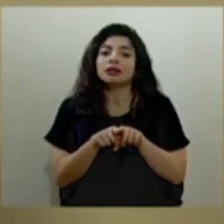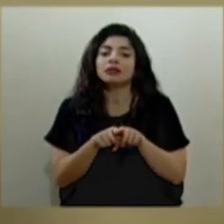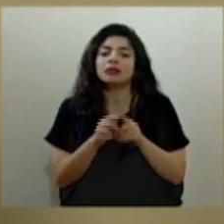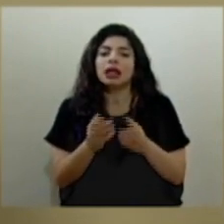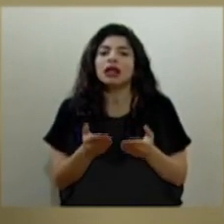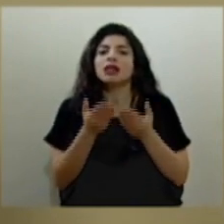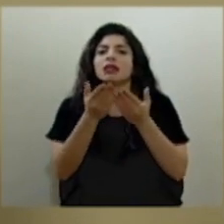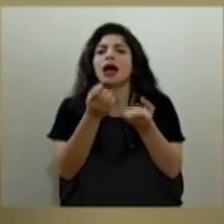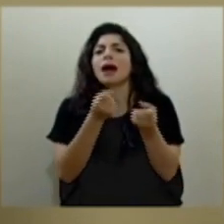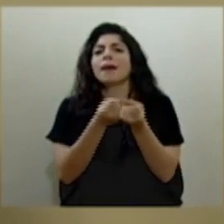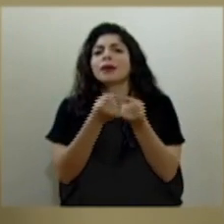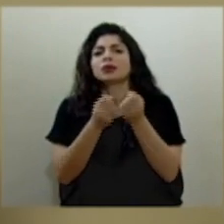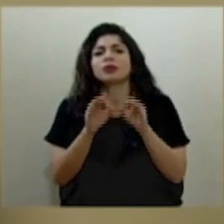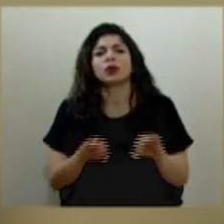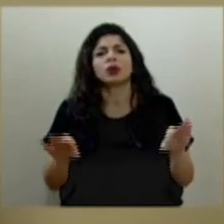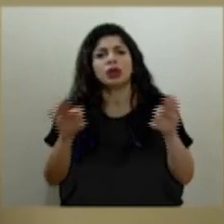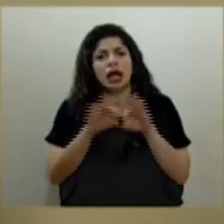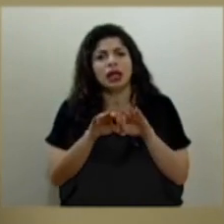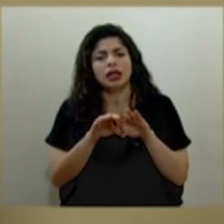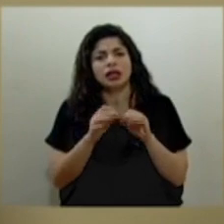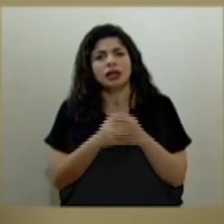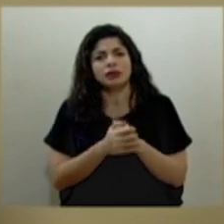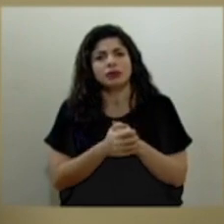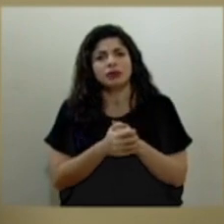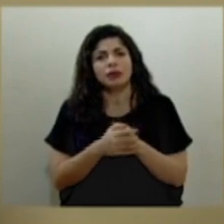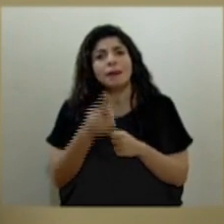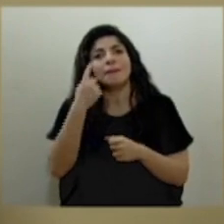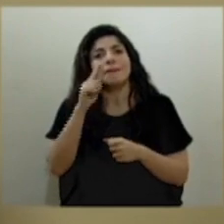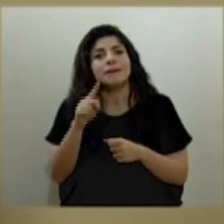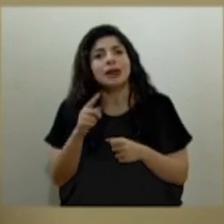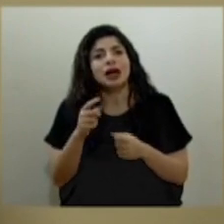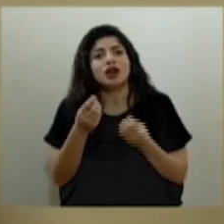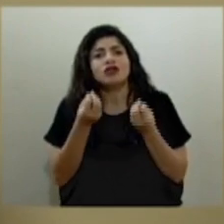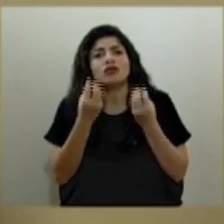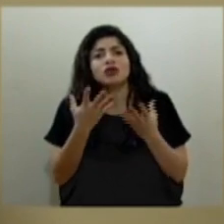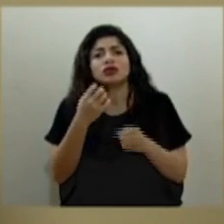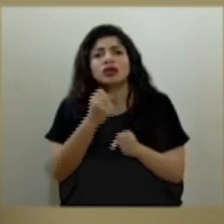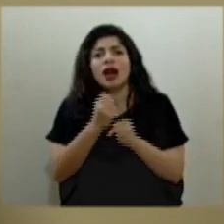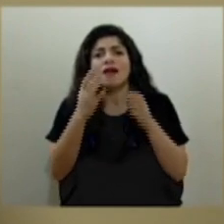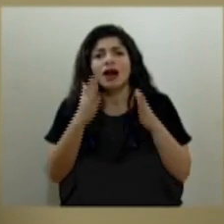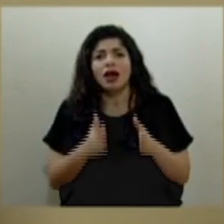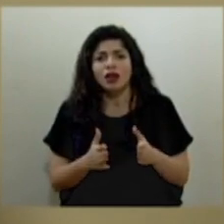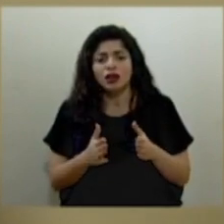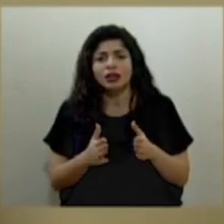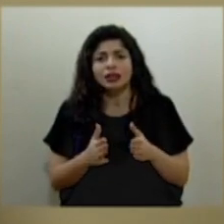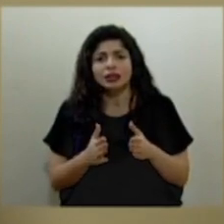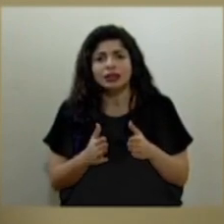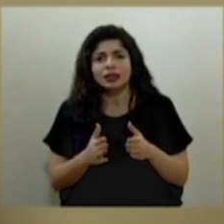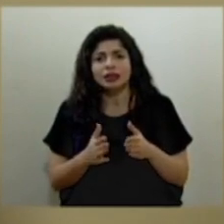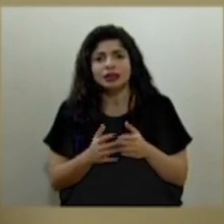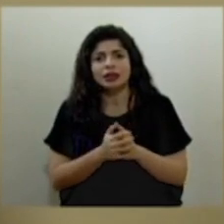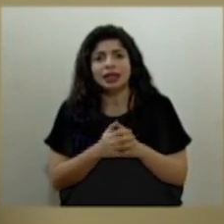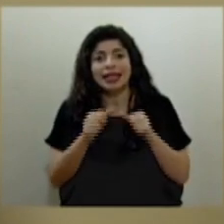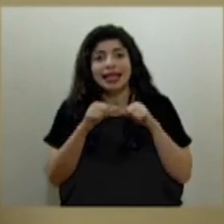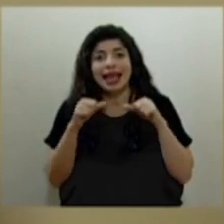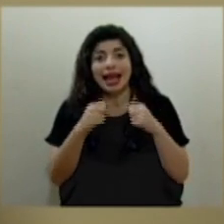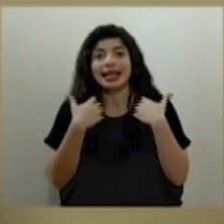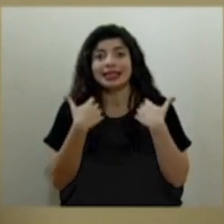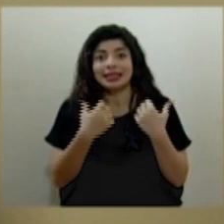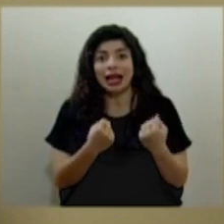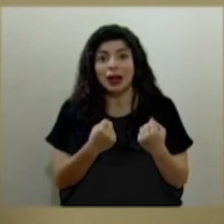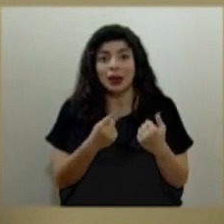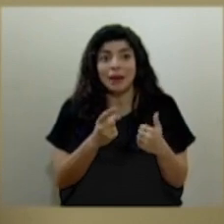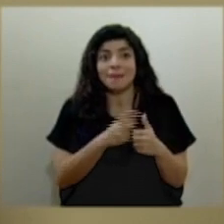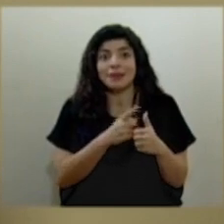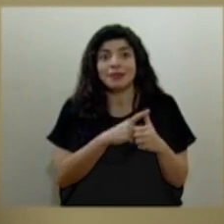genera un apoyo importantísimo para los cientos de trabajadores y trabajadoras del sector salud, de la